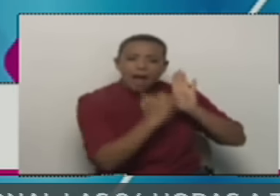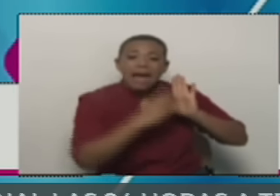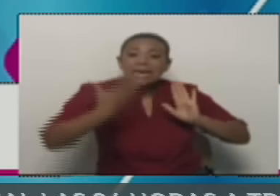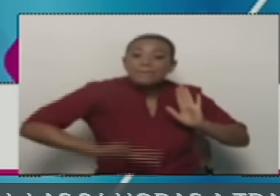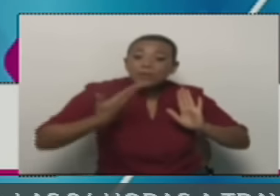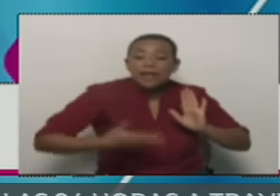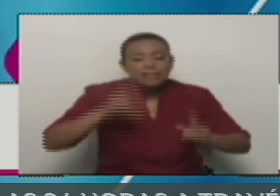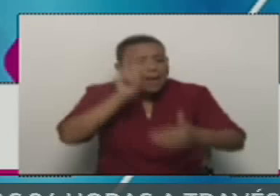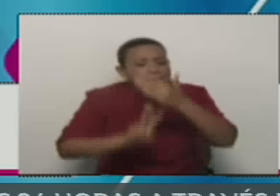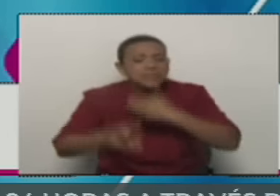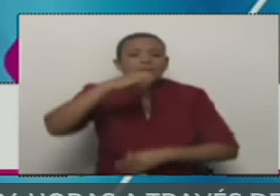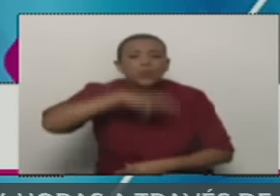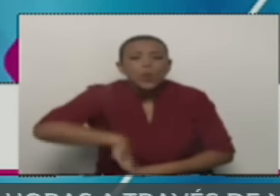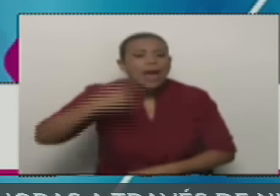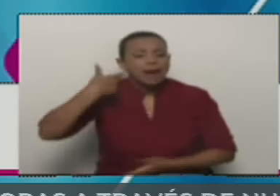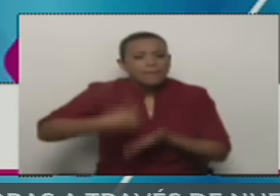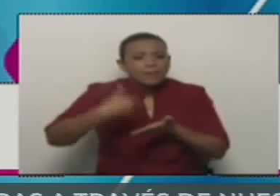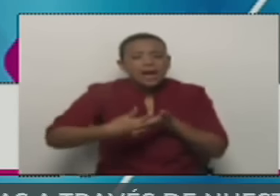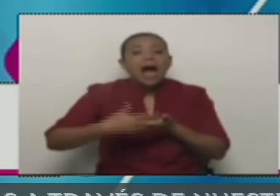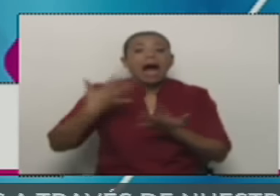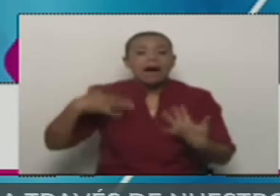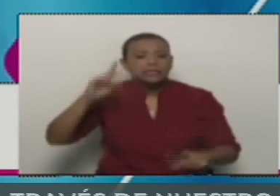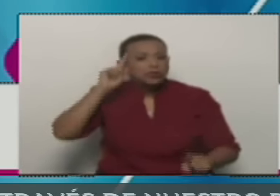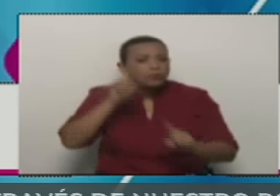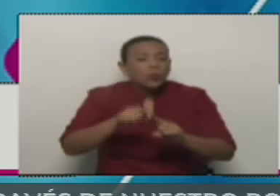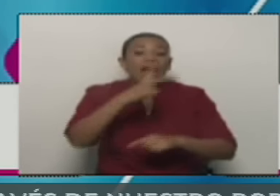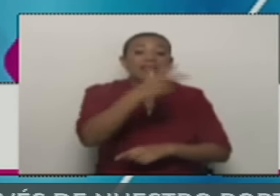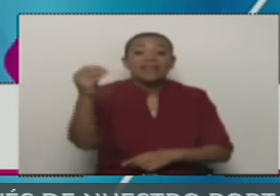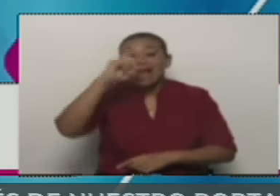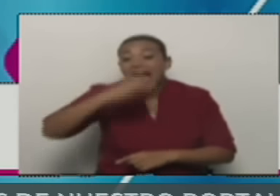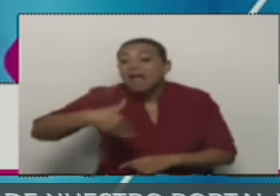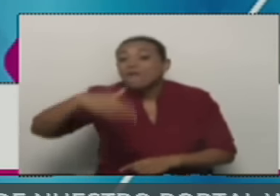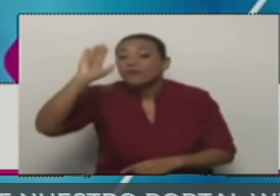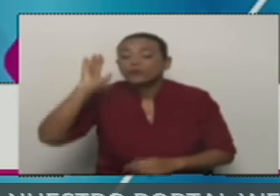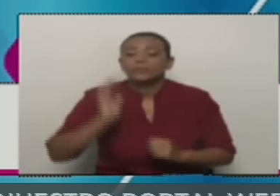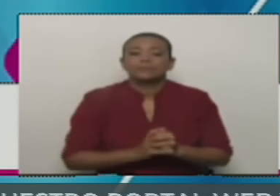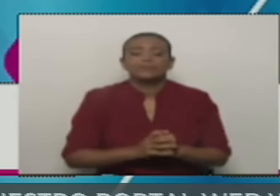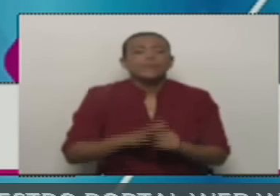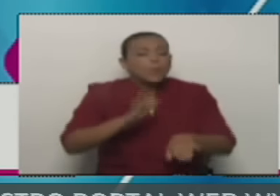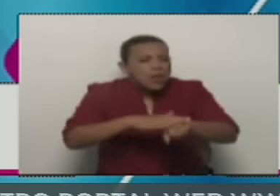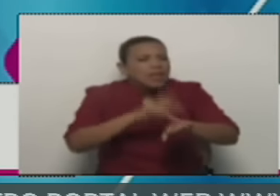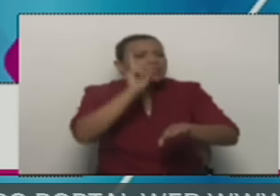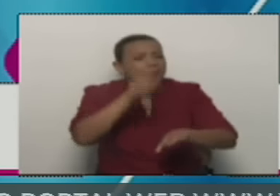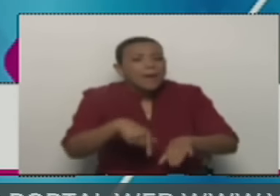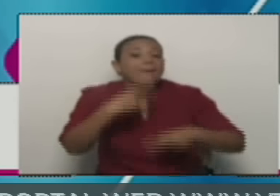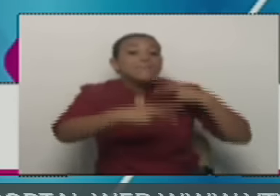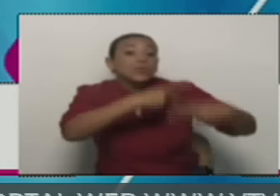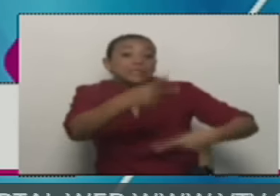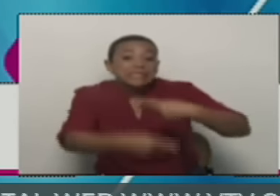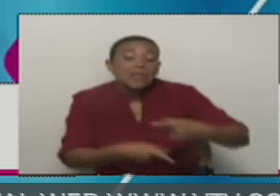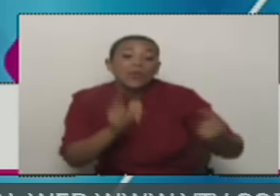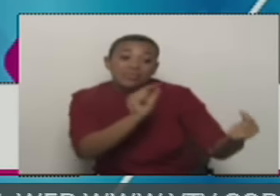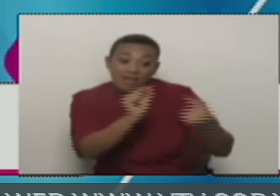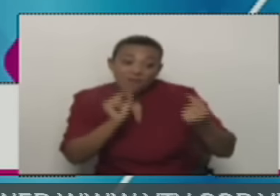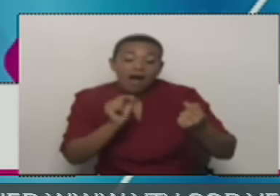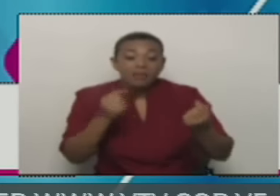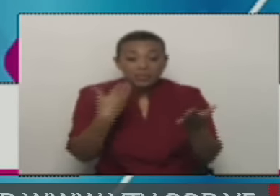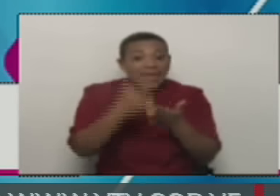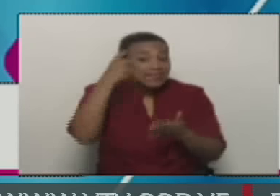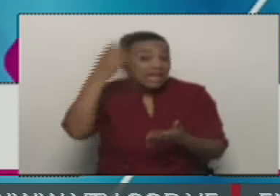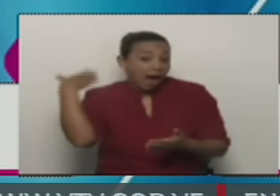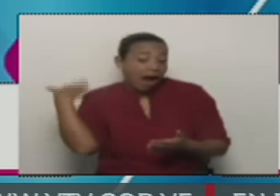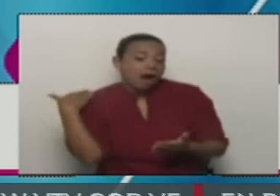y la visión histórica que usted ha planteado hacia los próximos 30 años. Podríamos referir que el proceso de debate que se ha venido planteando,